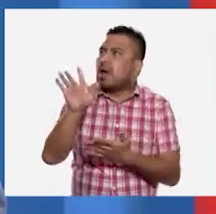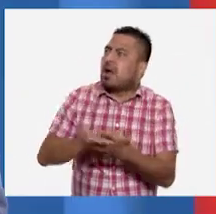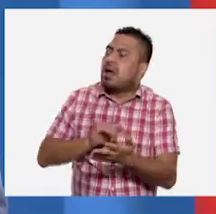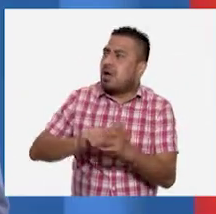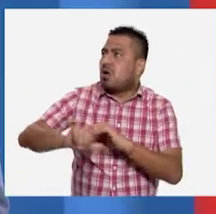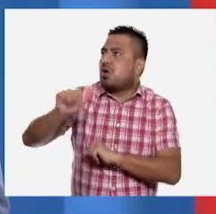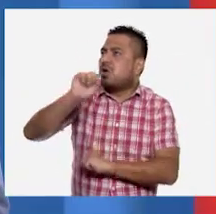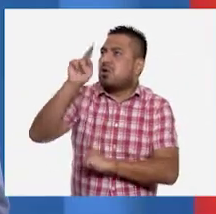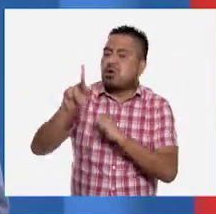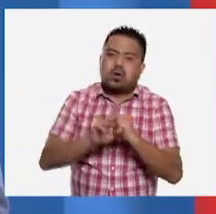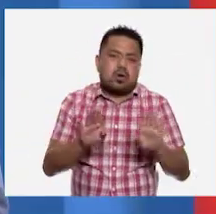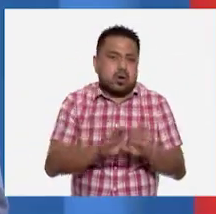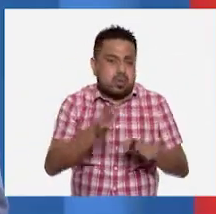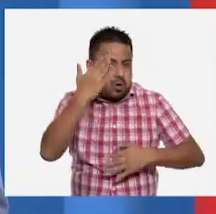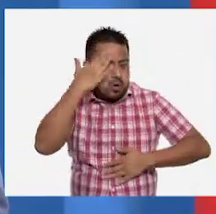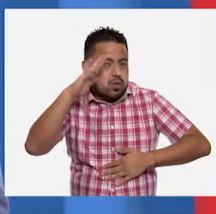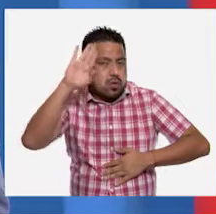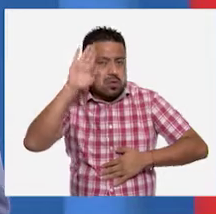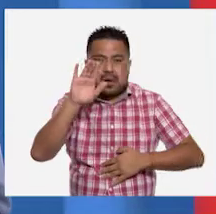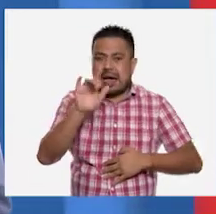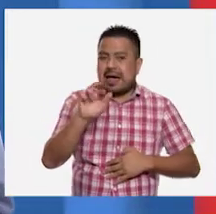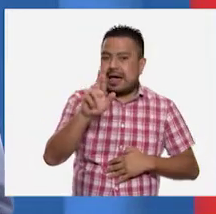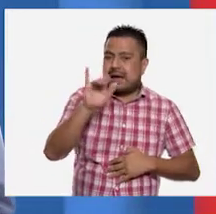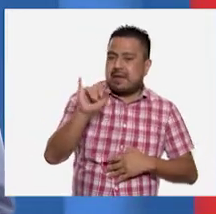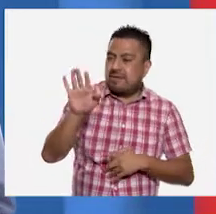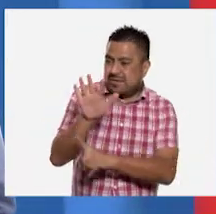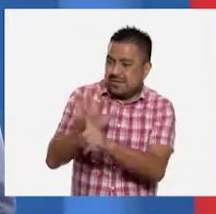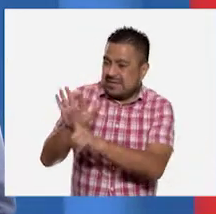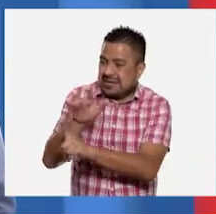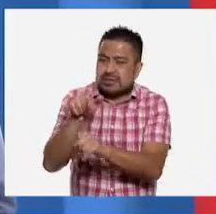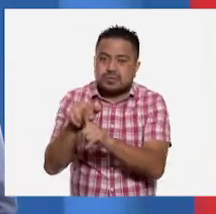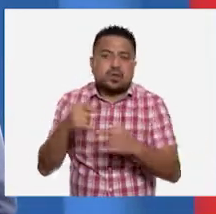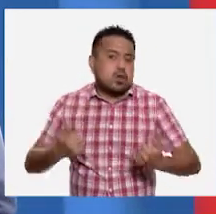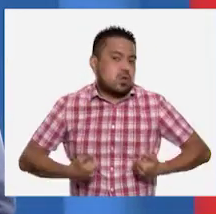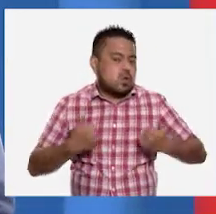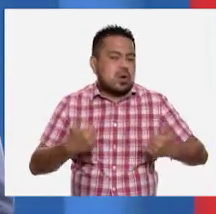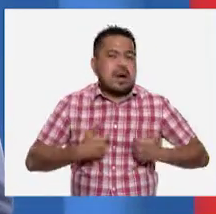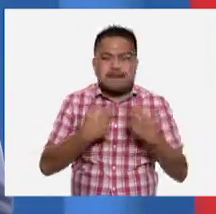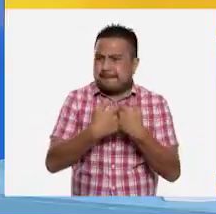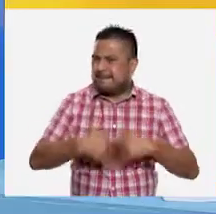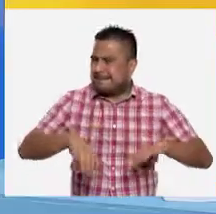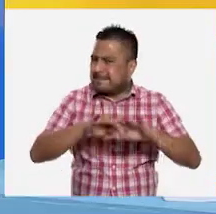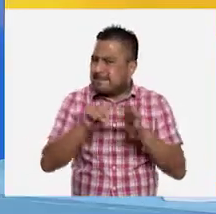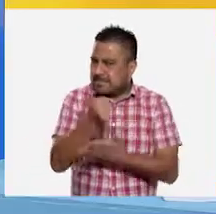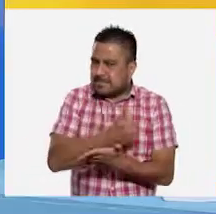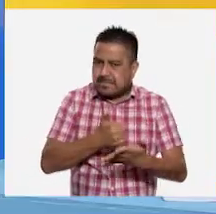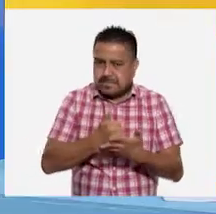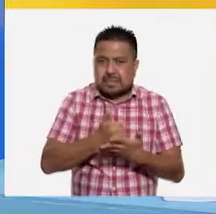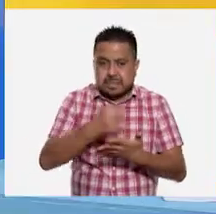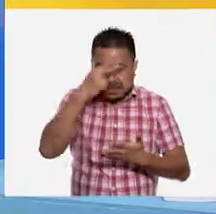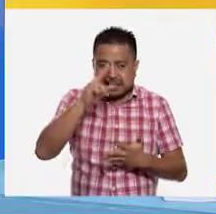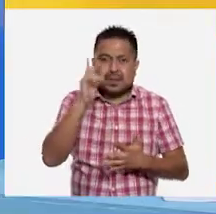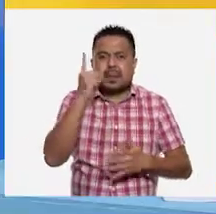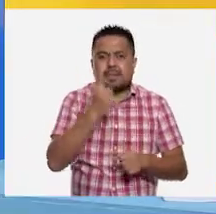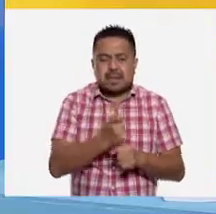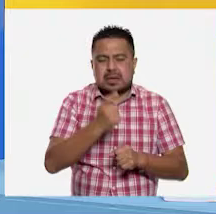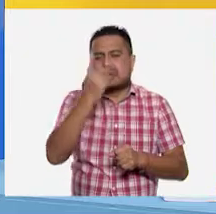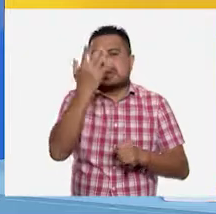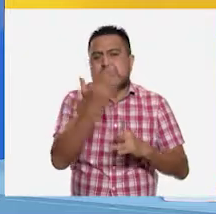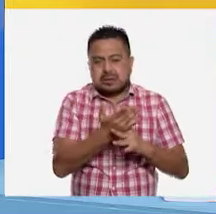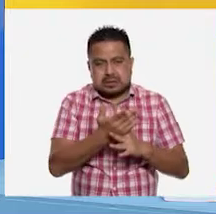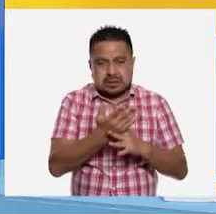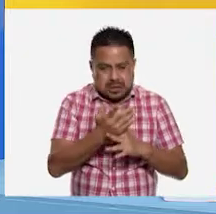extranjeras como las de Cuba o el Caribe. Sin embargo, entre los jóvenes de las principales ciudades de México de la segunda mitad del siglo